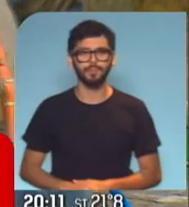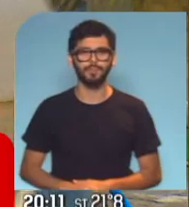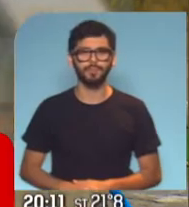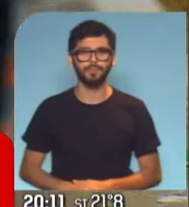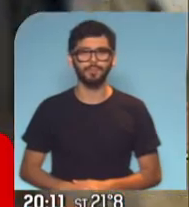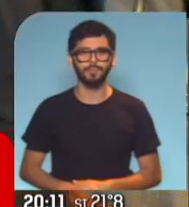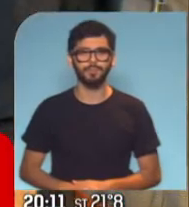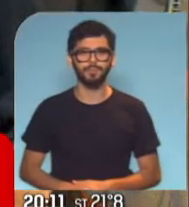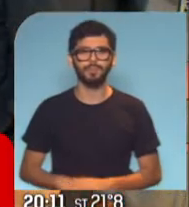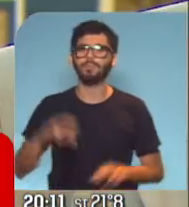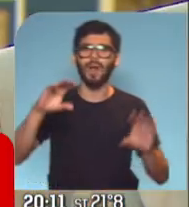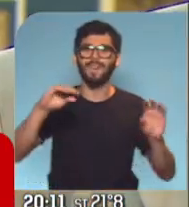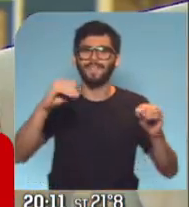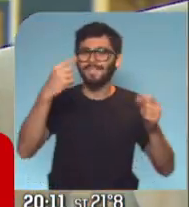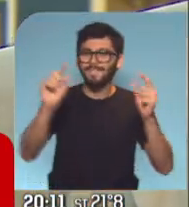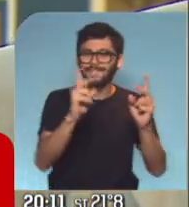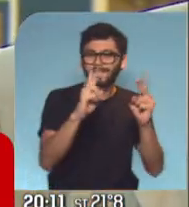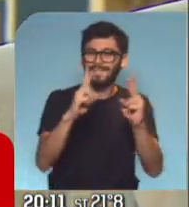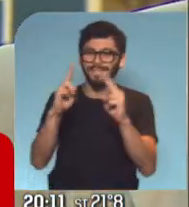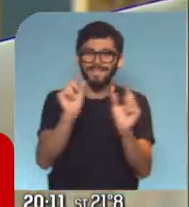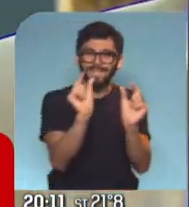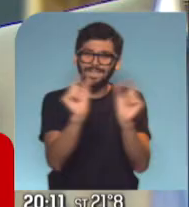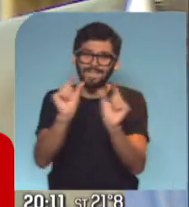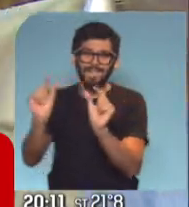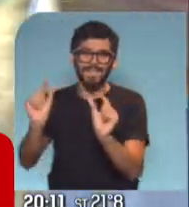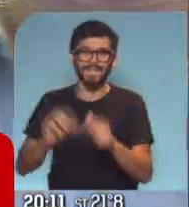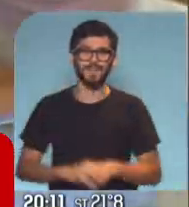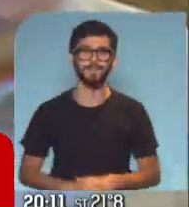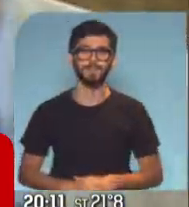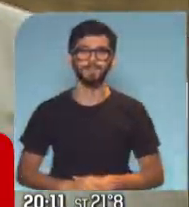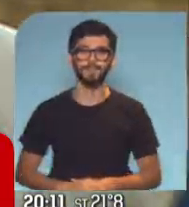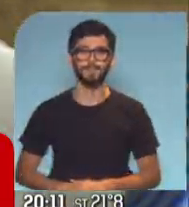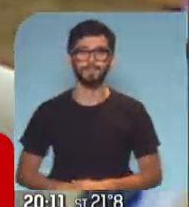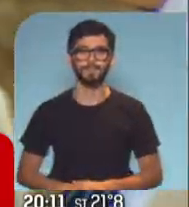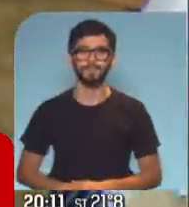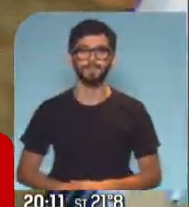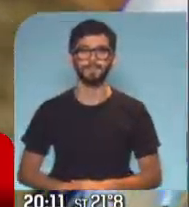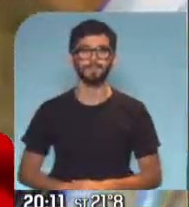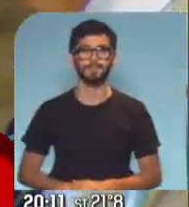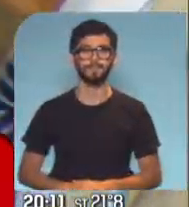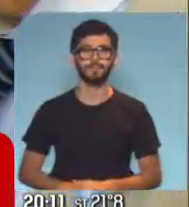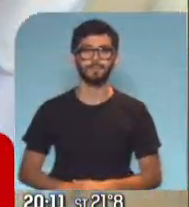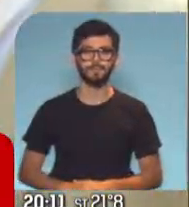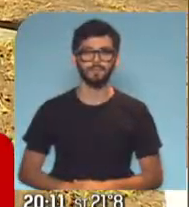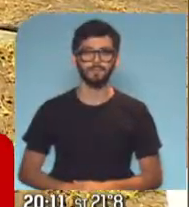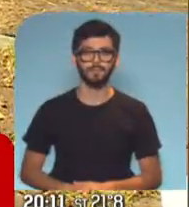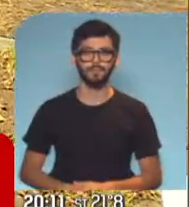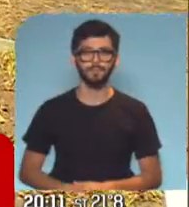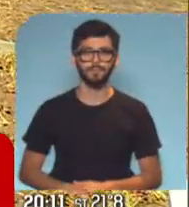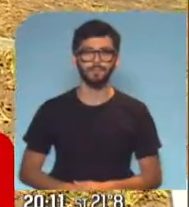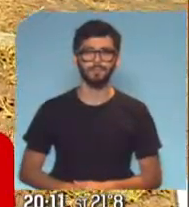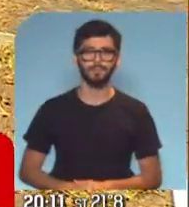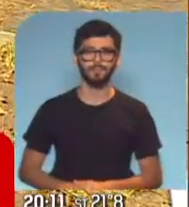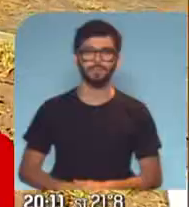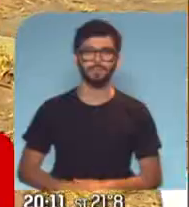Ahora tiene para elegir, además de los productos nacionales, los importados. Para dar paso a la liberación de